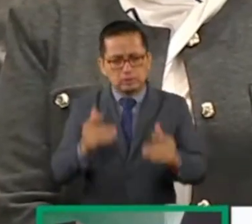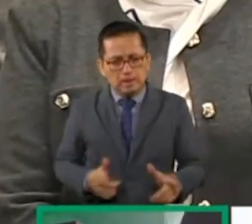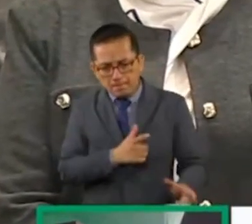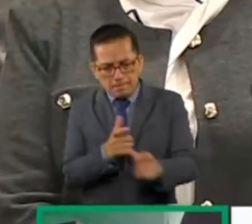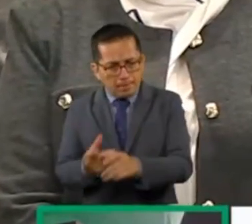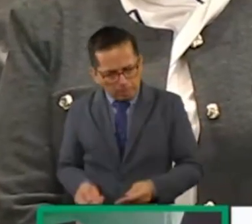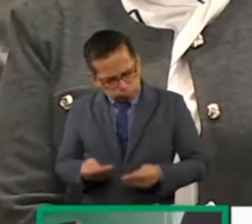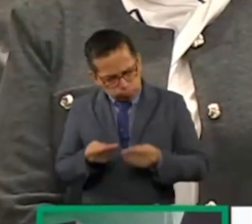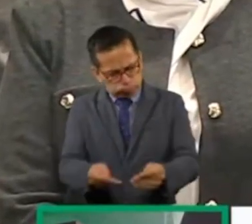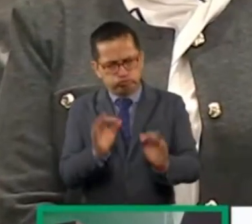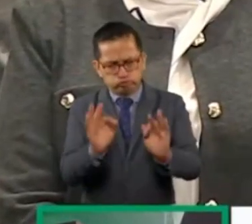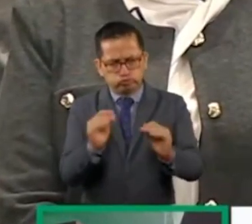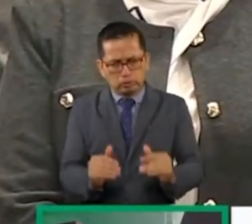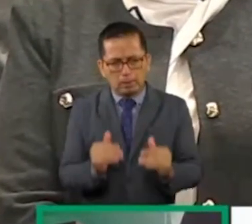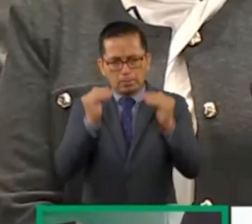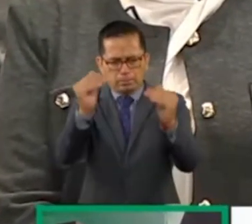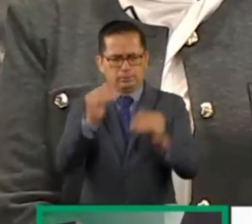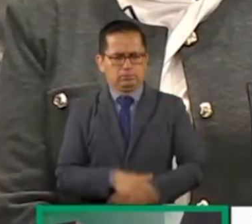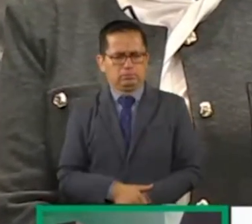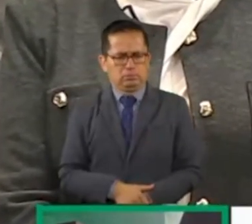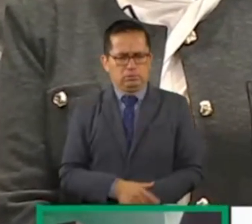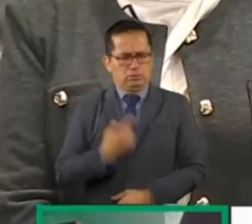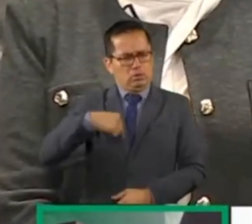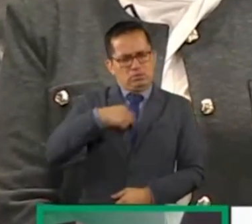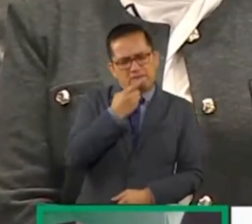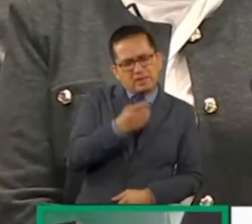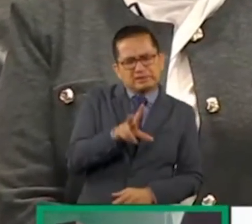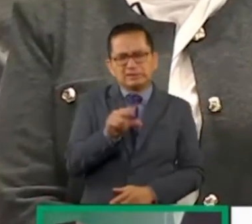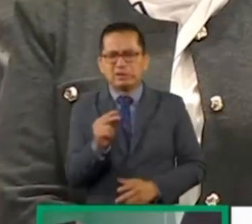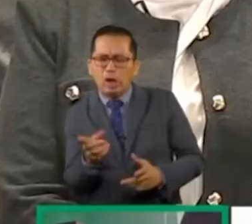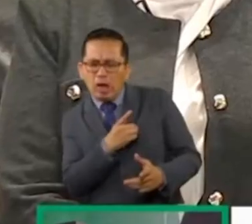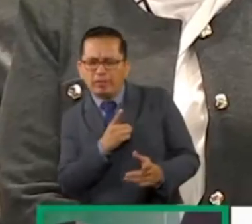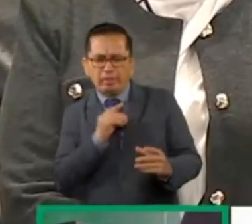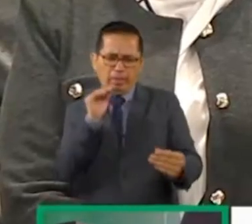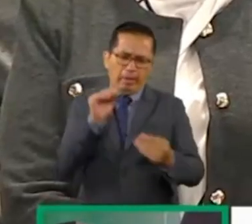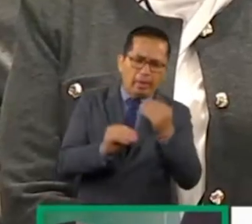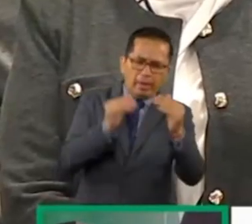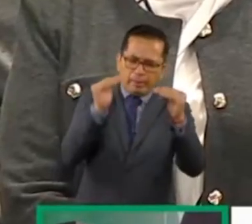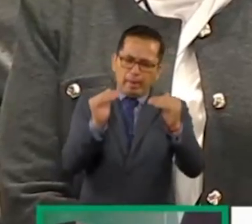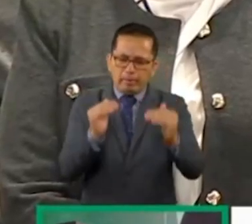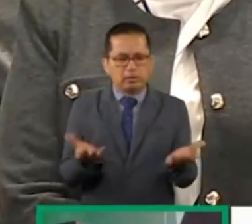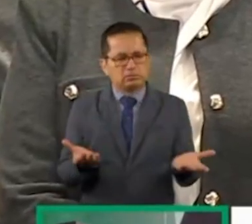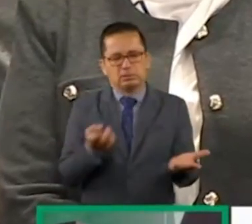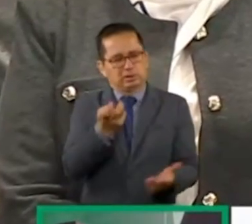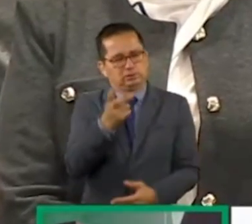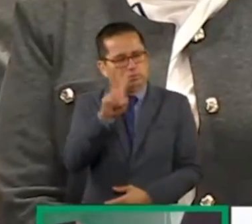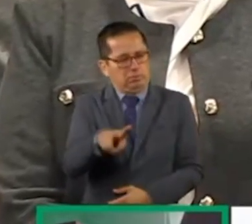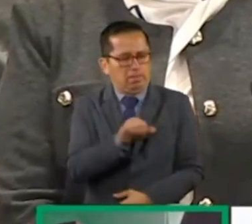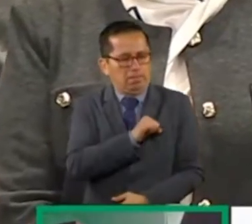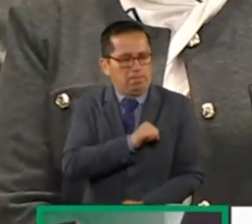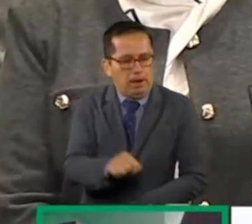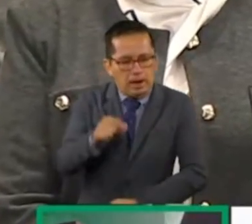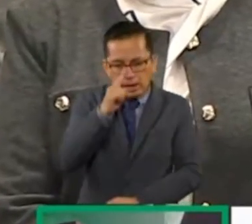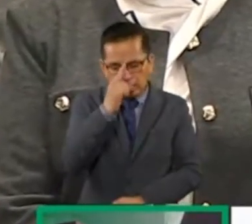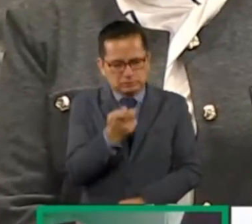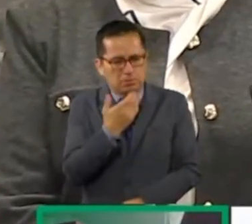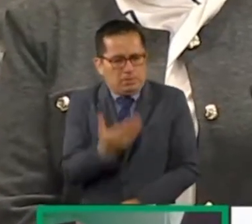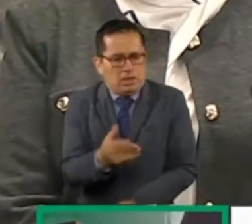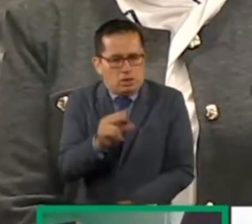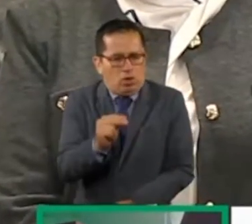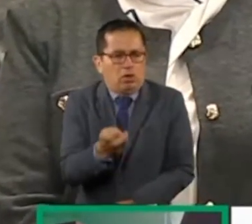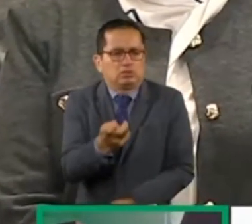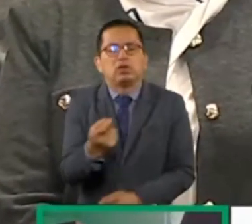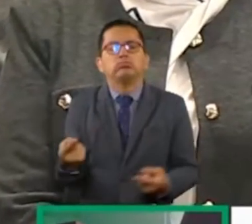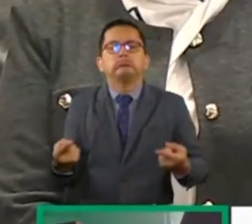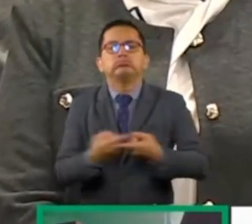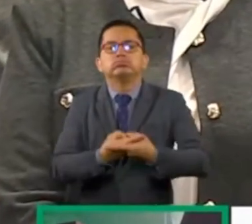mejores condiciones para prestar sus servicios no solo sería mezquino e incorrecto, sino incongruente con